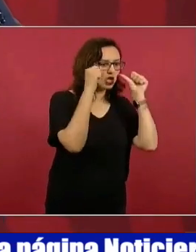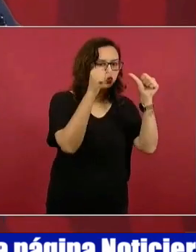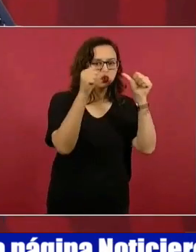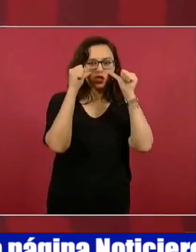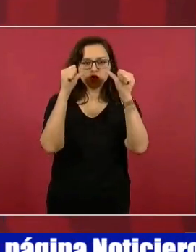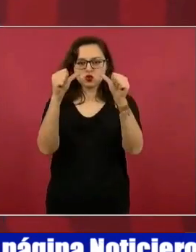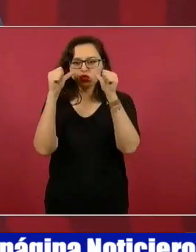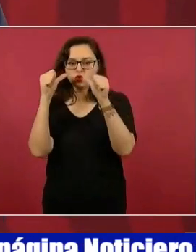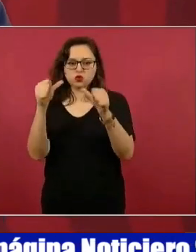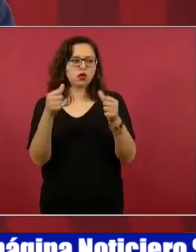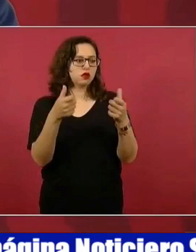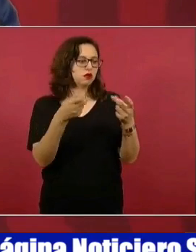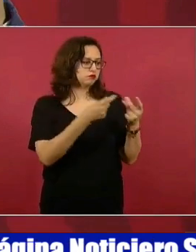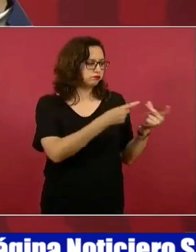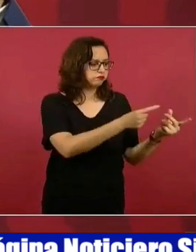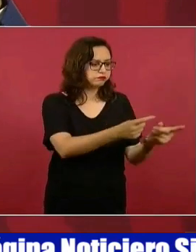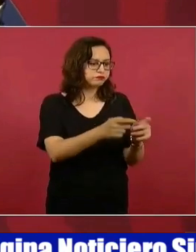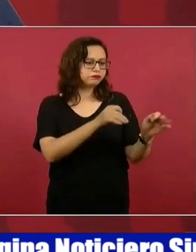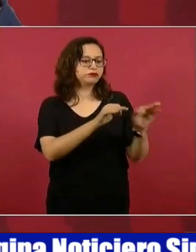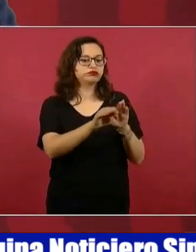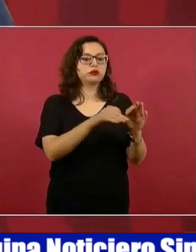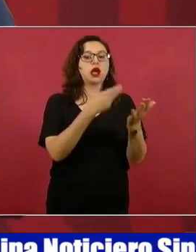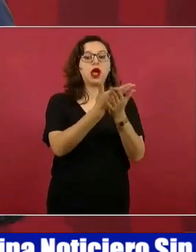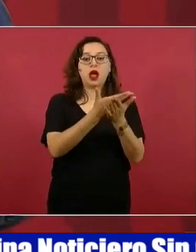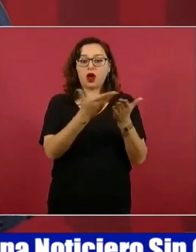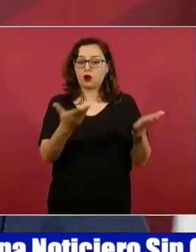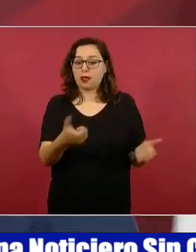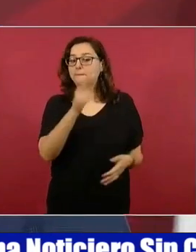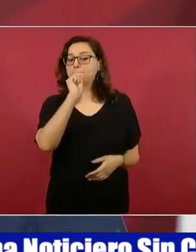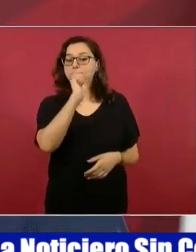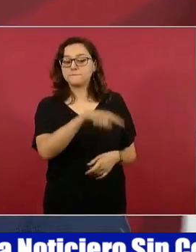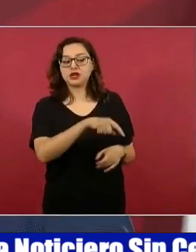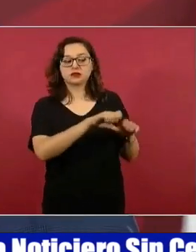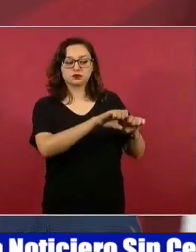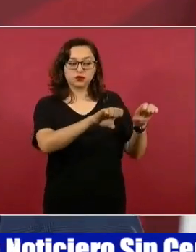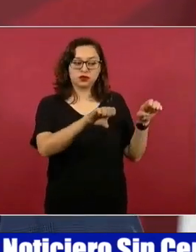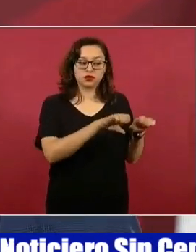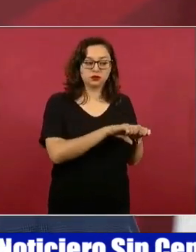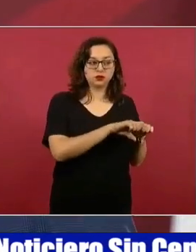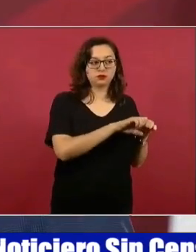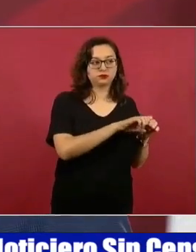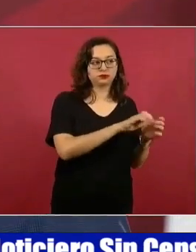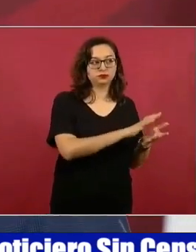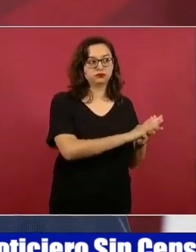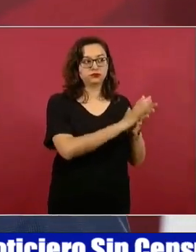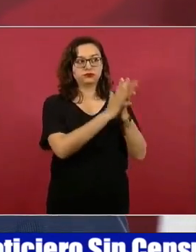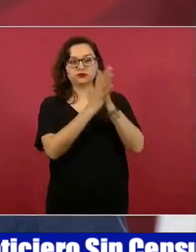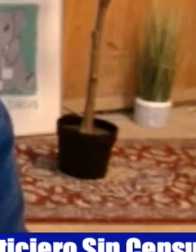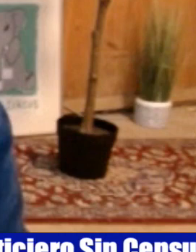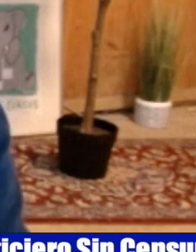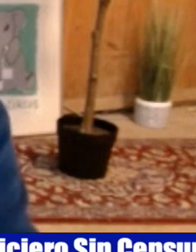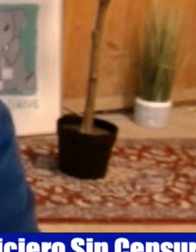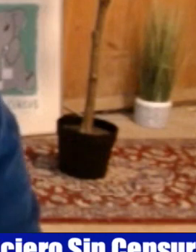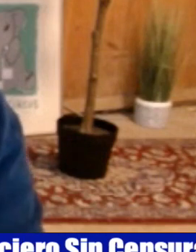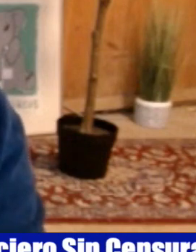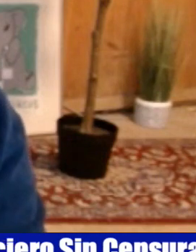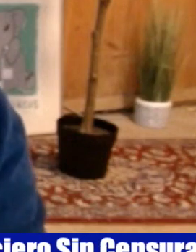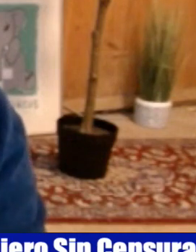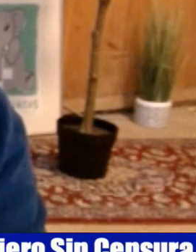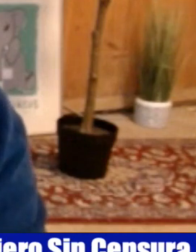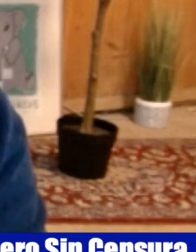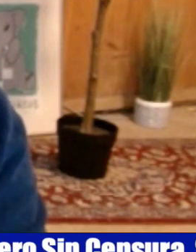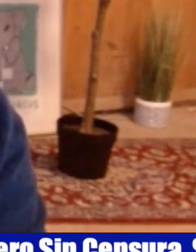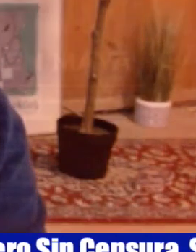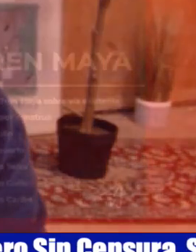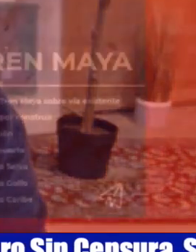los amparos, hay tiempo para terminar el Tren Maya. Yo espero muy pronto dar una vuelta por